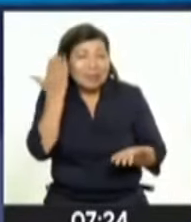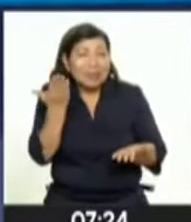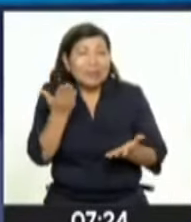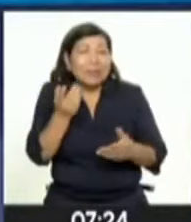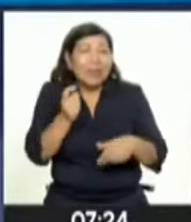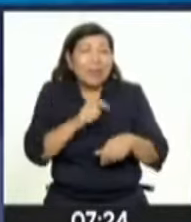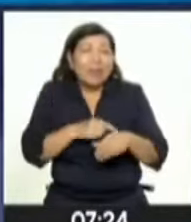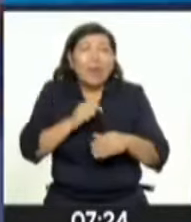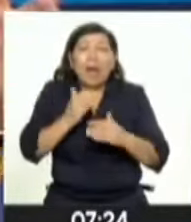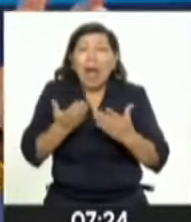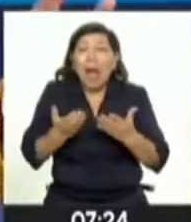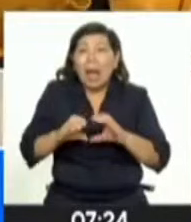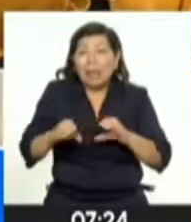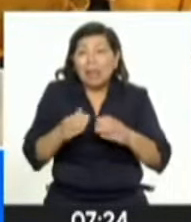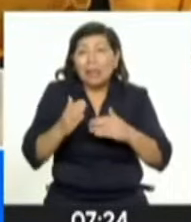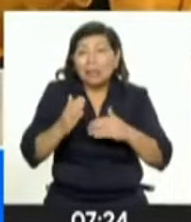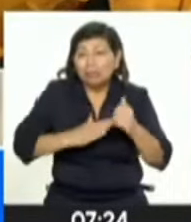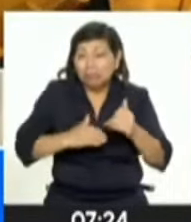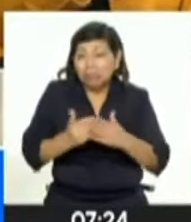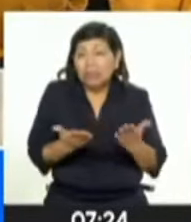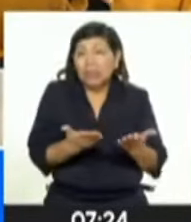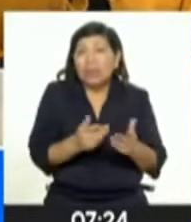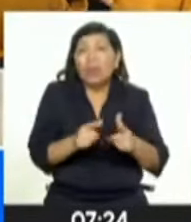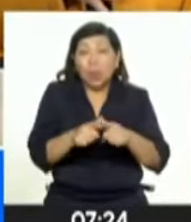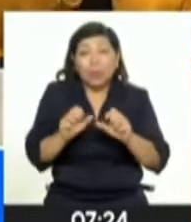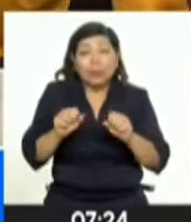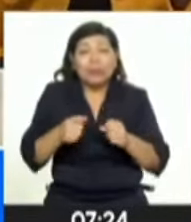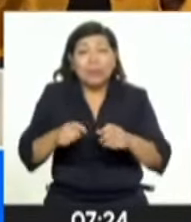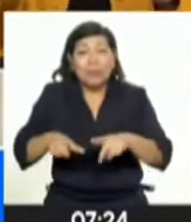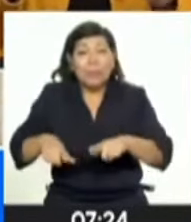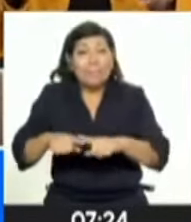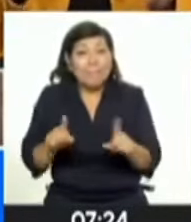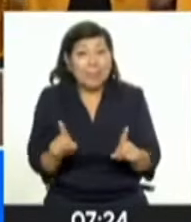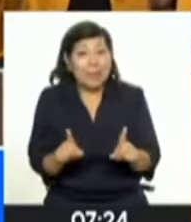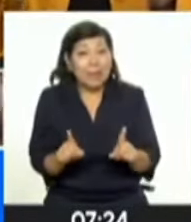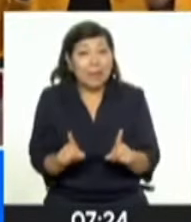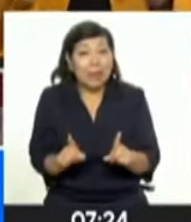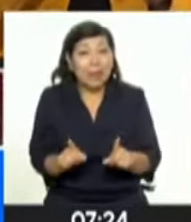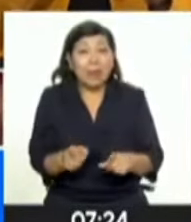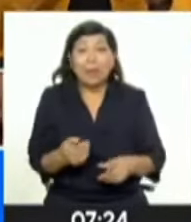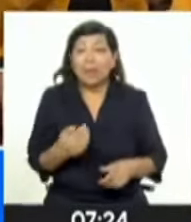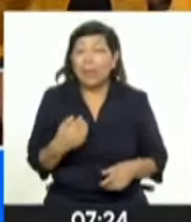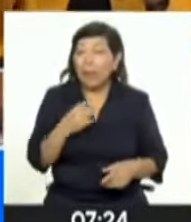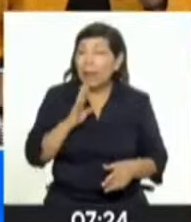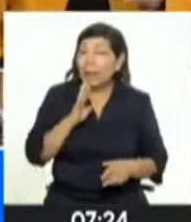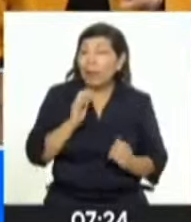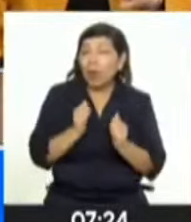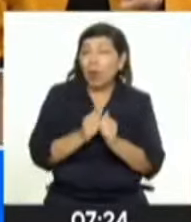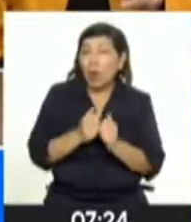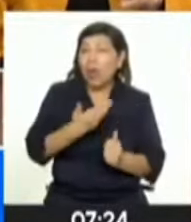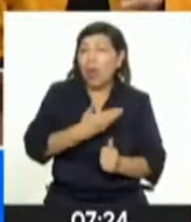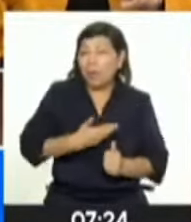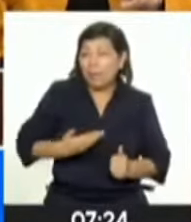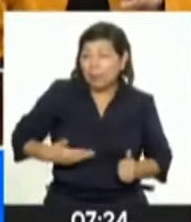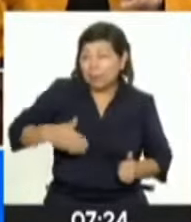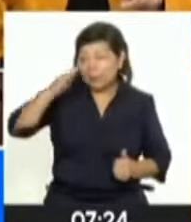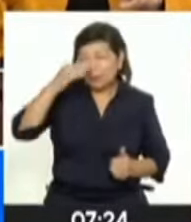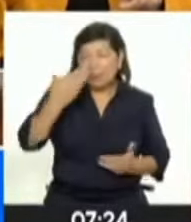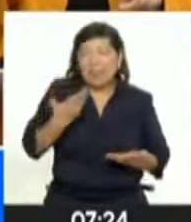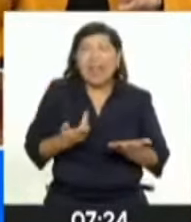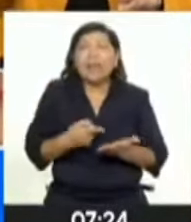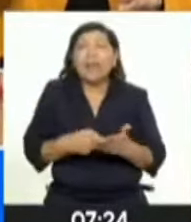tomar muchísimo tiempo. ¿Es necesaria en determinadas zonas? Sí. Pero con la presidenta estábamos viendo de que podemos tener